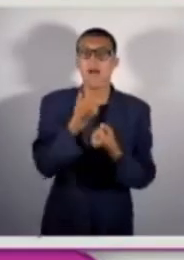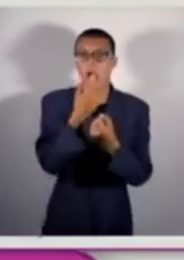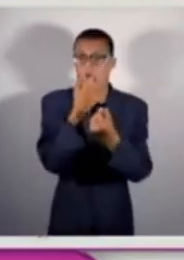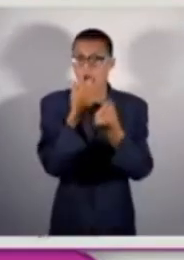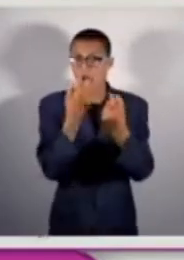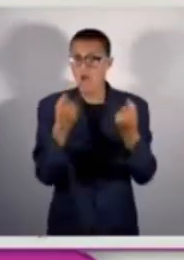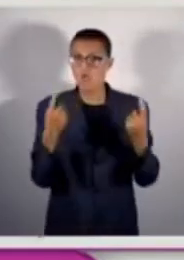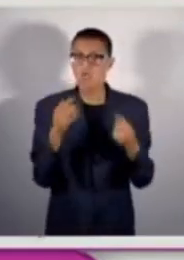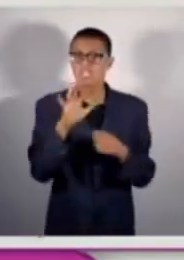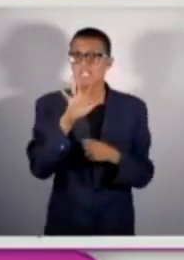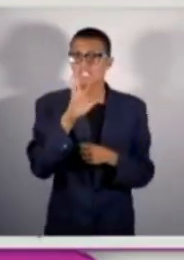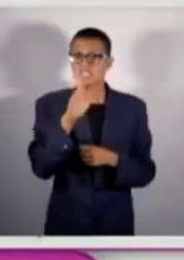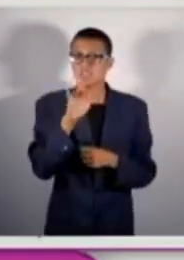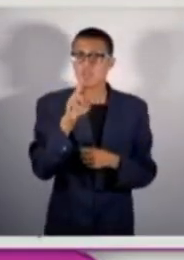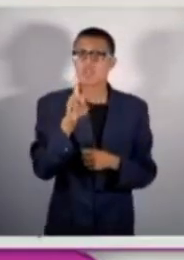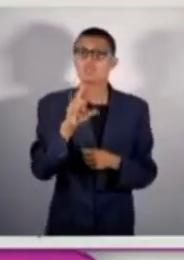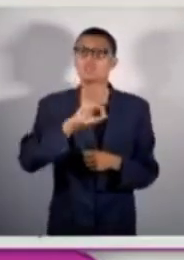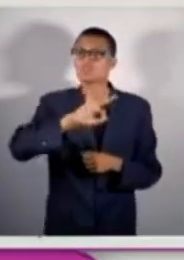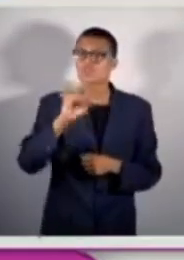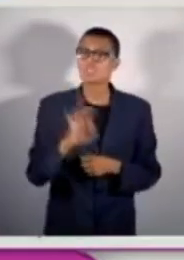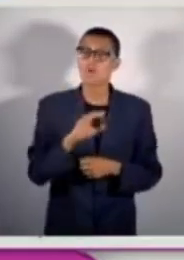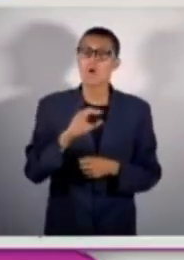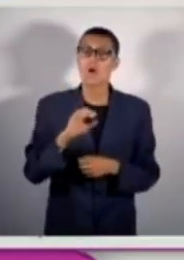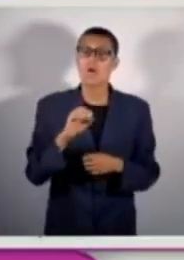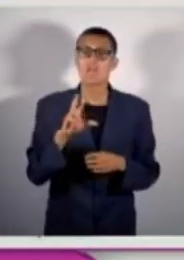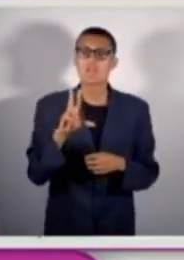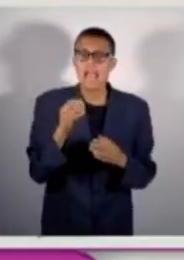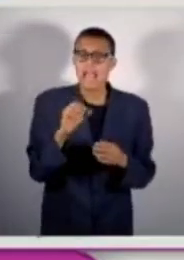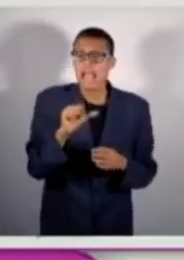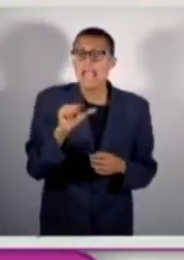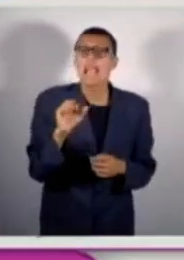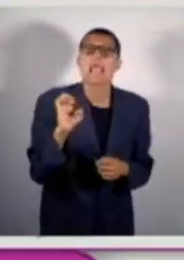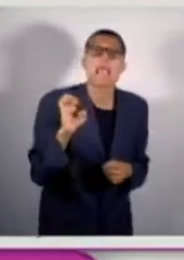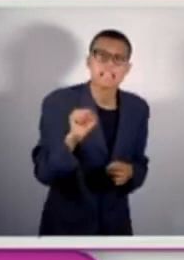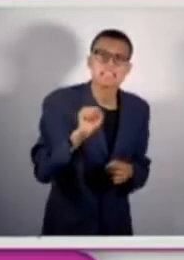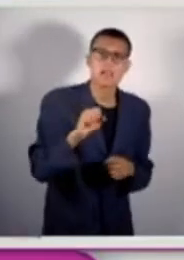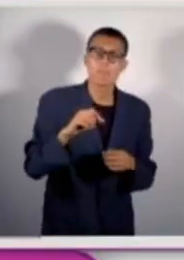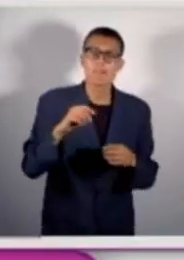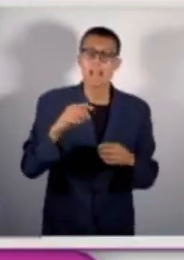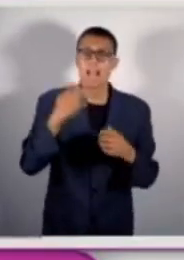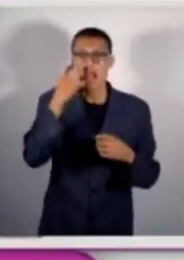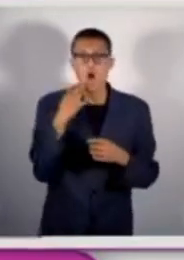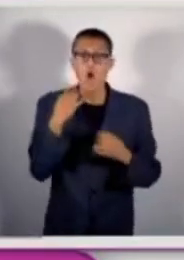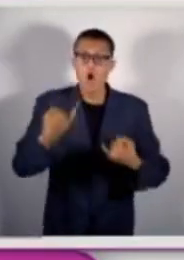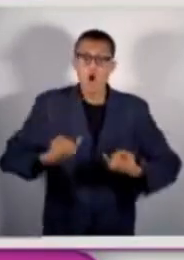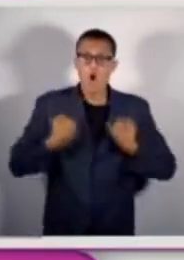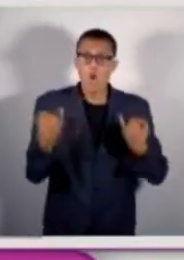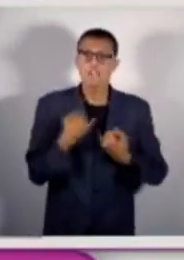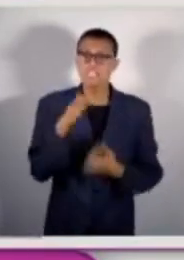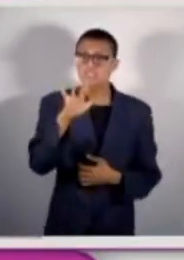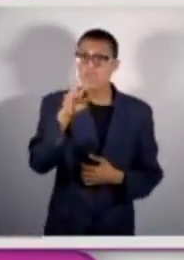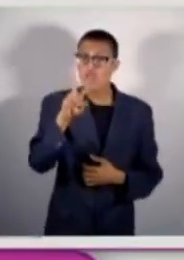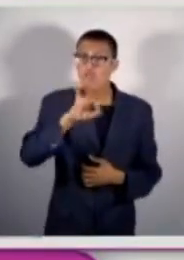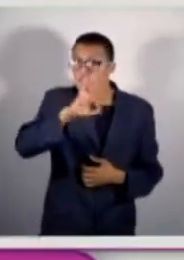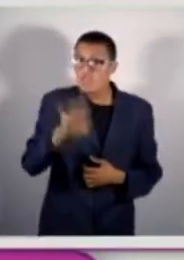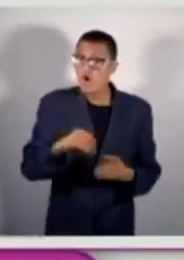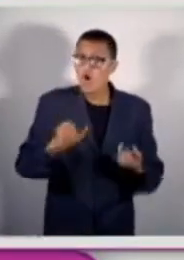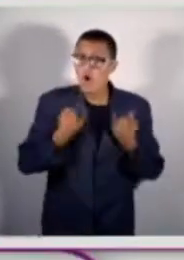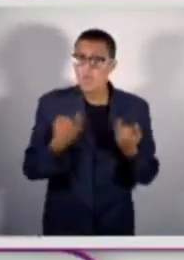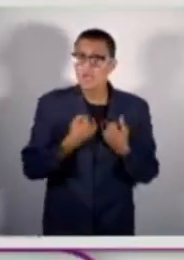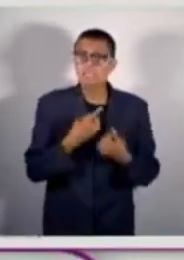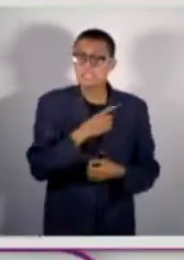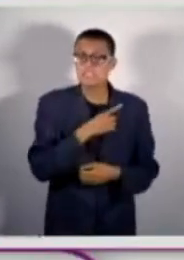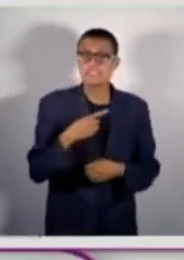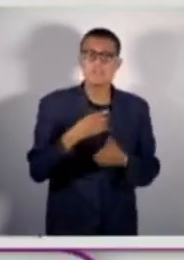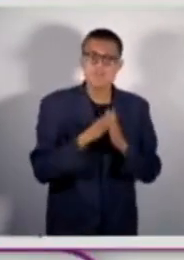el 52% somos población leonesa. Tenemos que decidir gobierno, generar políticas públicas distintas,